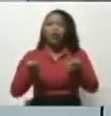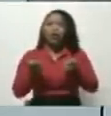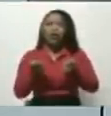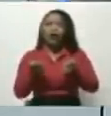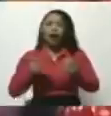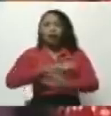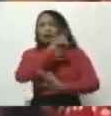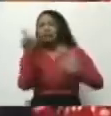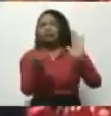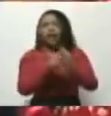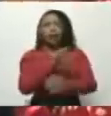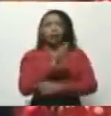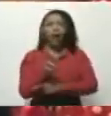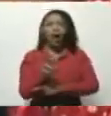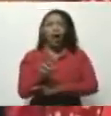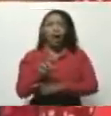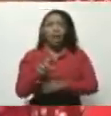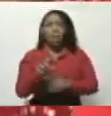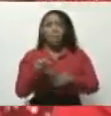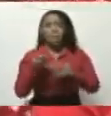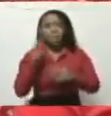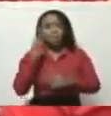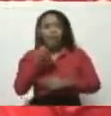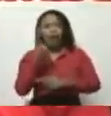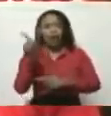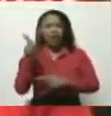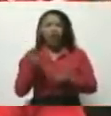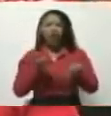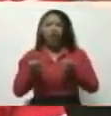República el control previo,